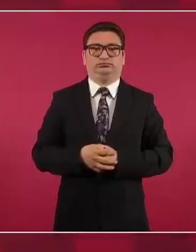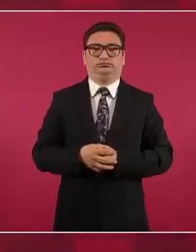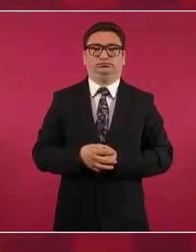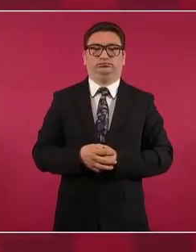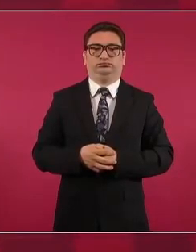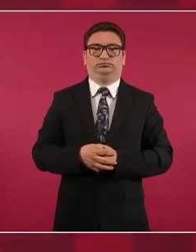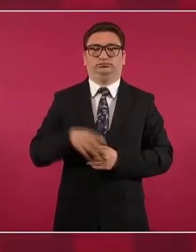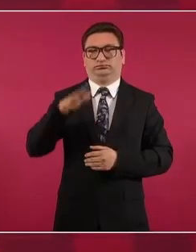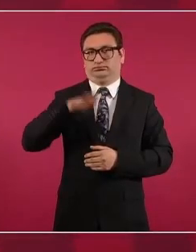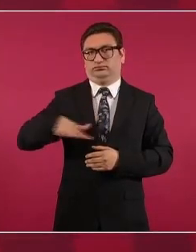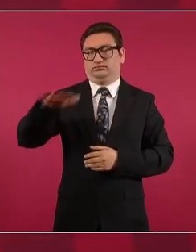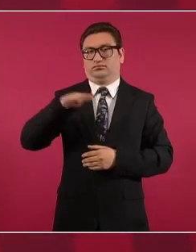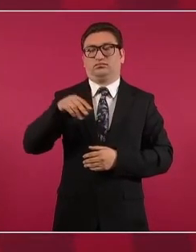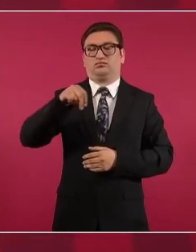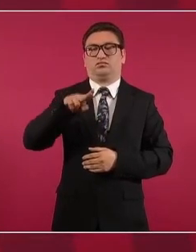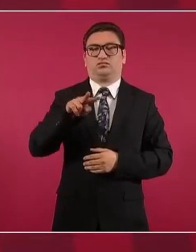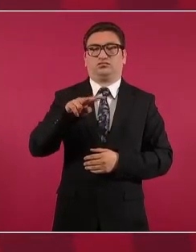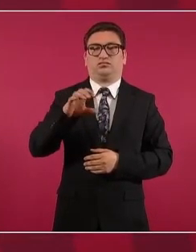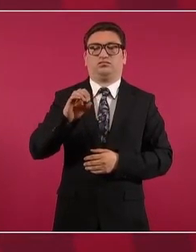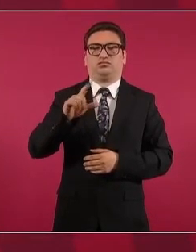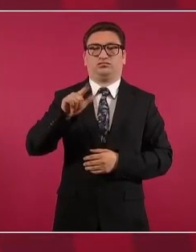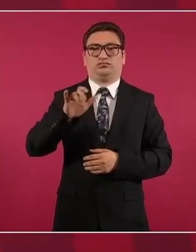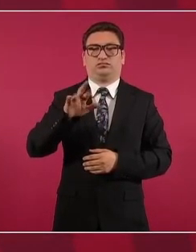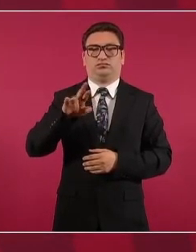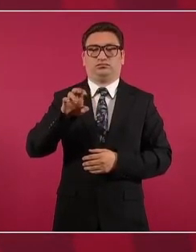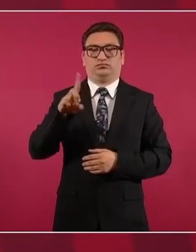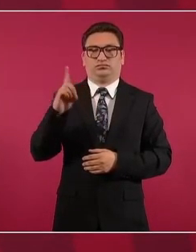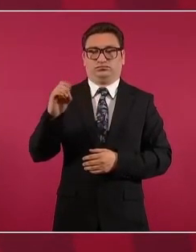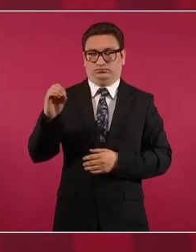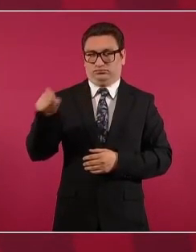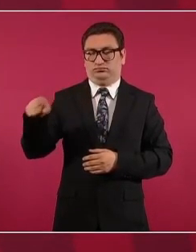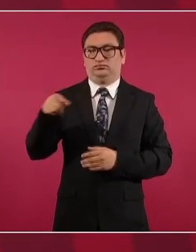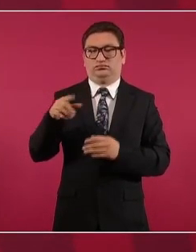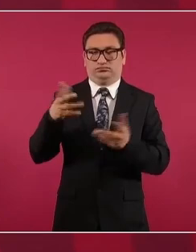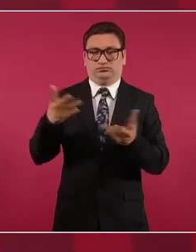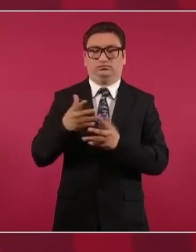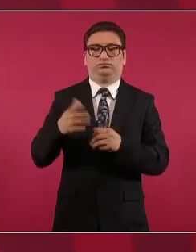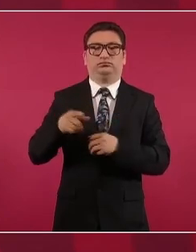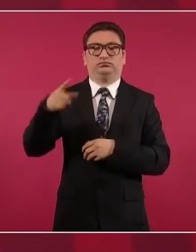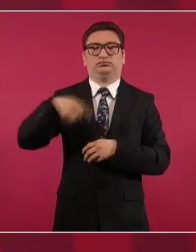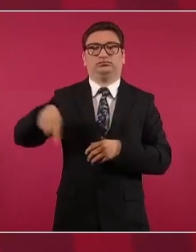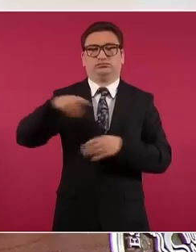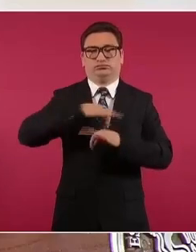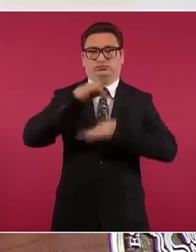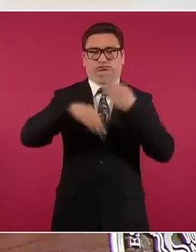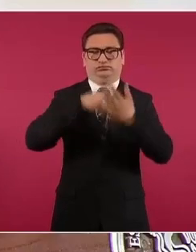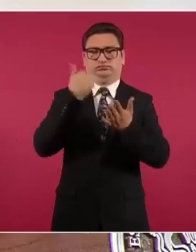en Nuevo Laredo. Se va a apoyar a todas las ciudades